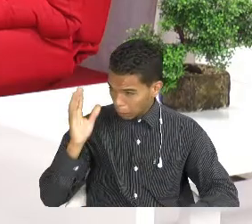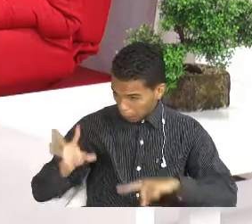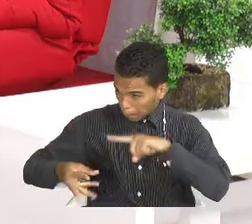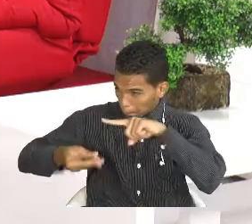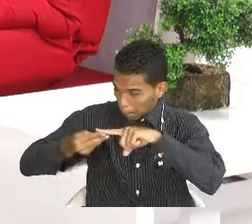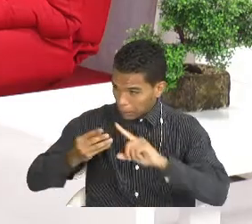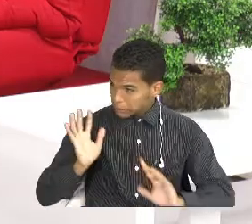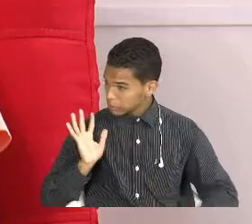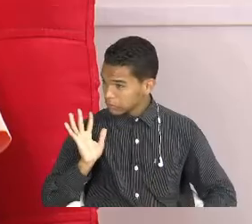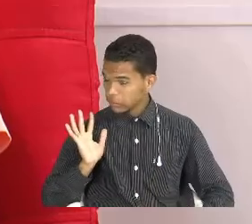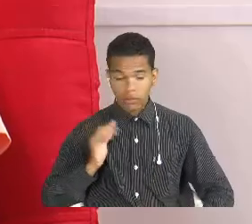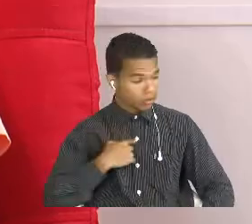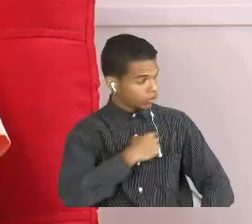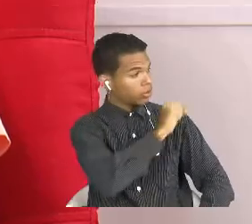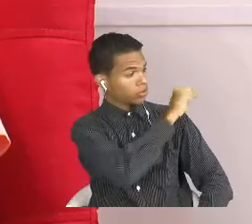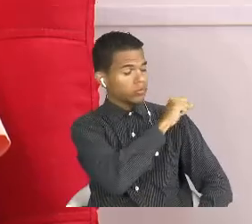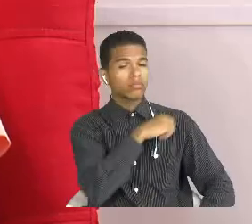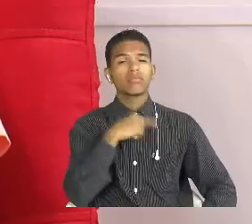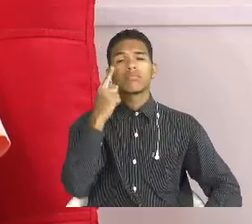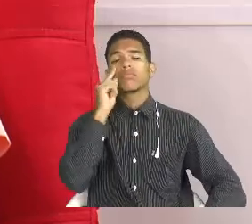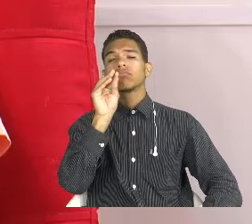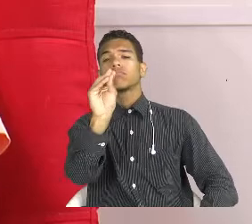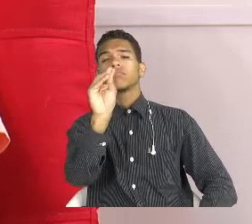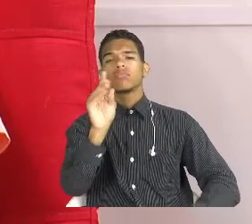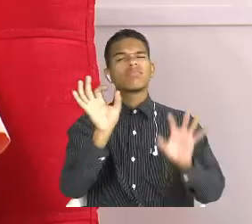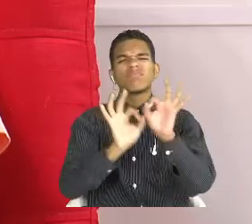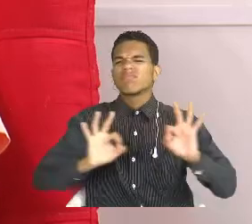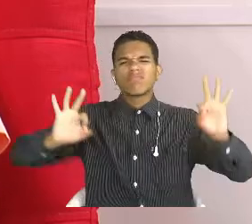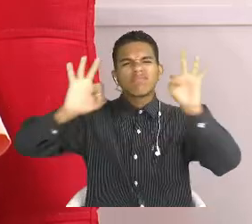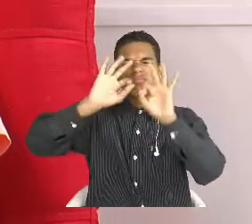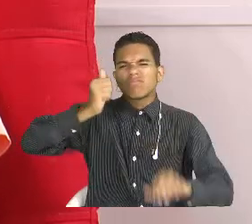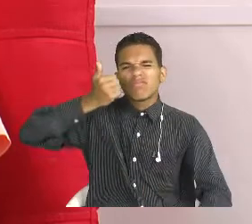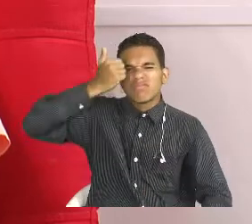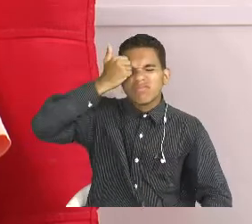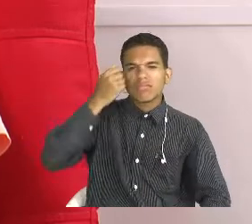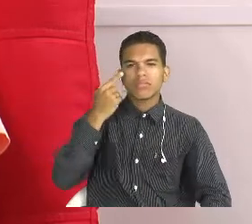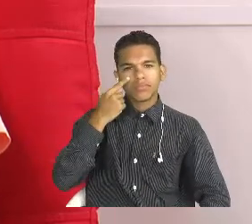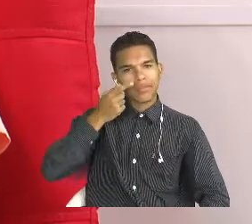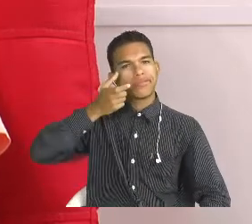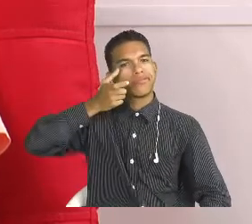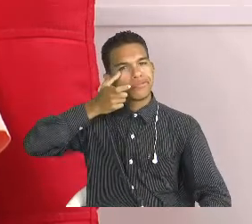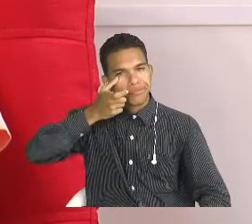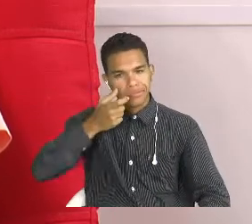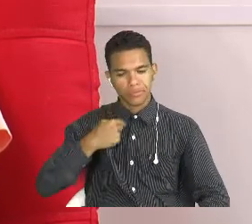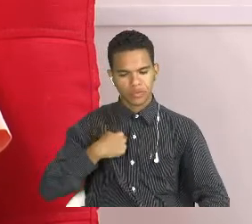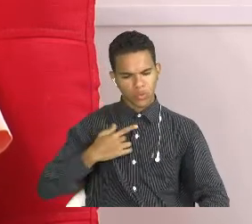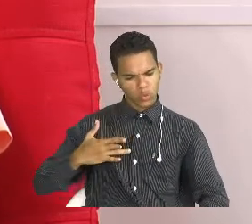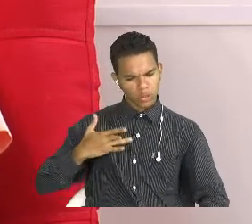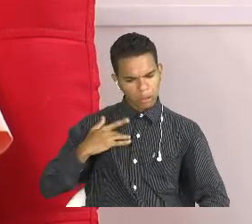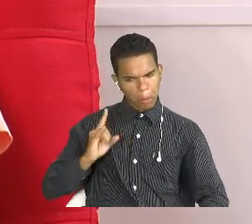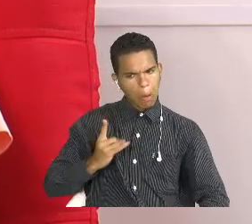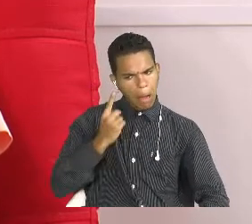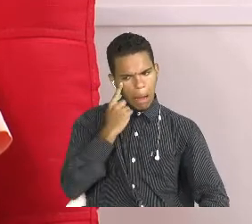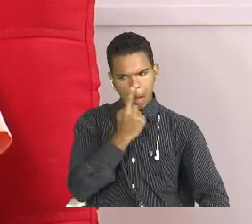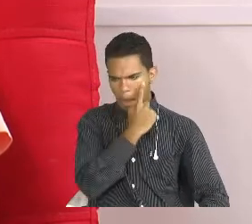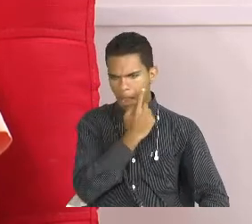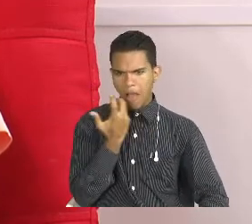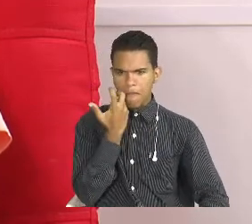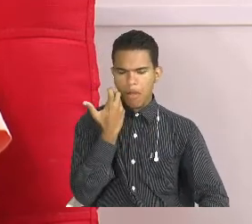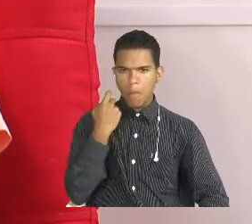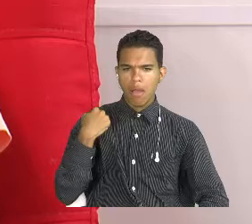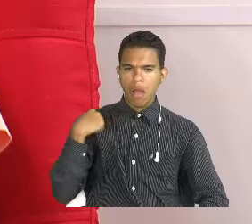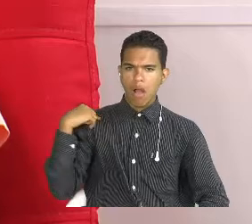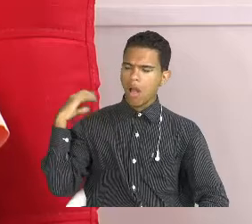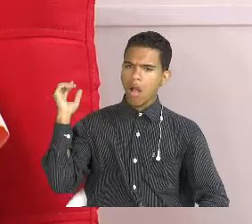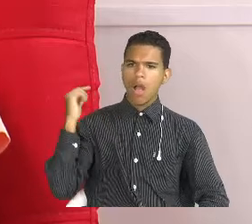televidentes sobre el tema? Sí, lo más importante es la revisión. Personas que no hayan tenido antes